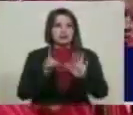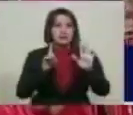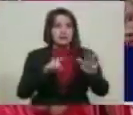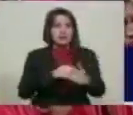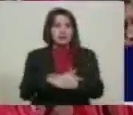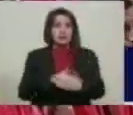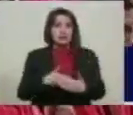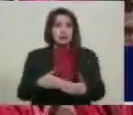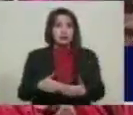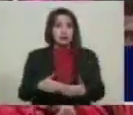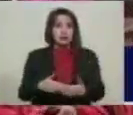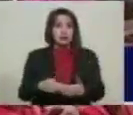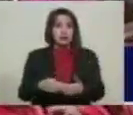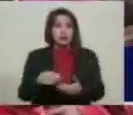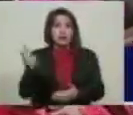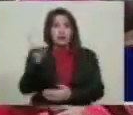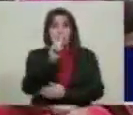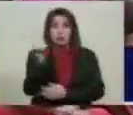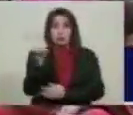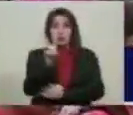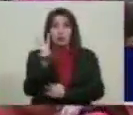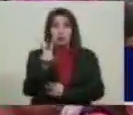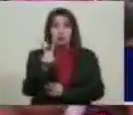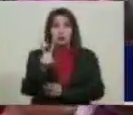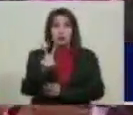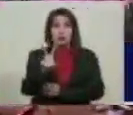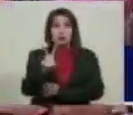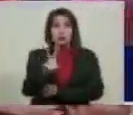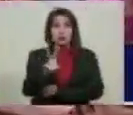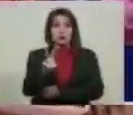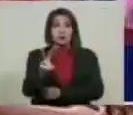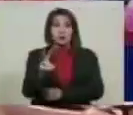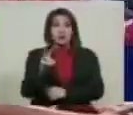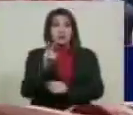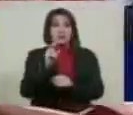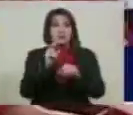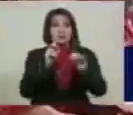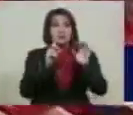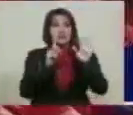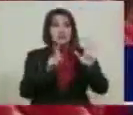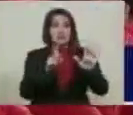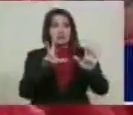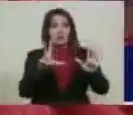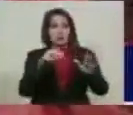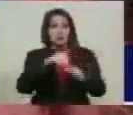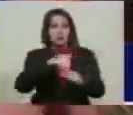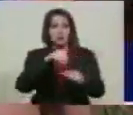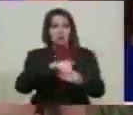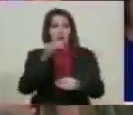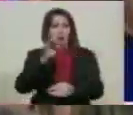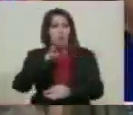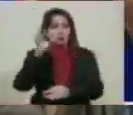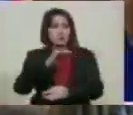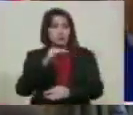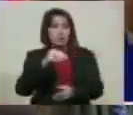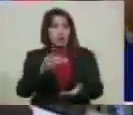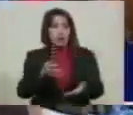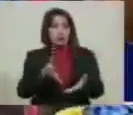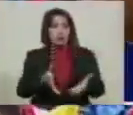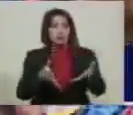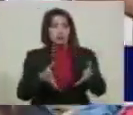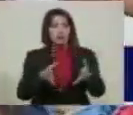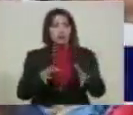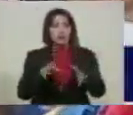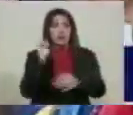6.500.000 venezolanos, el 68% de los votantes, dijeran y eligieran constitucionalmente